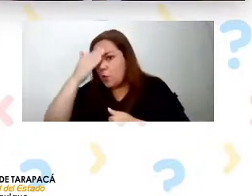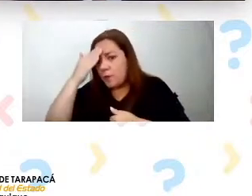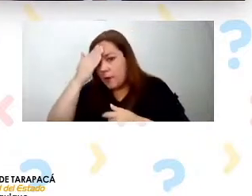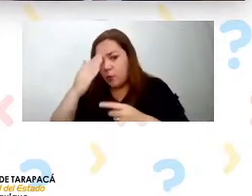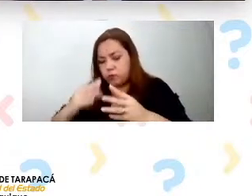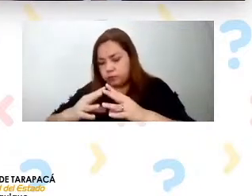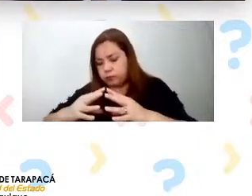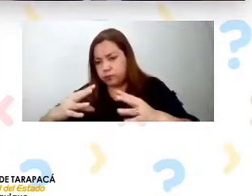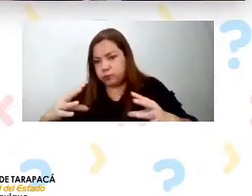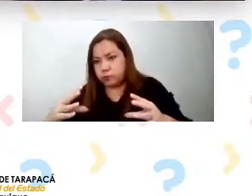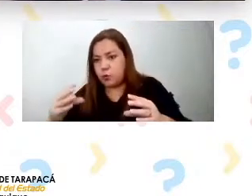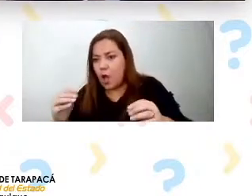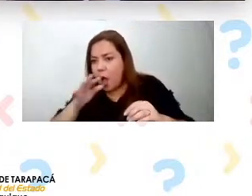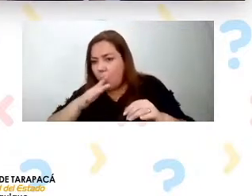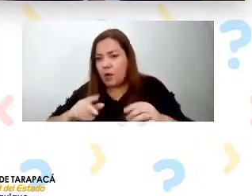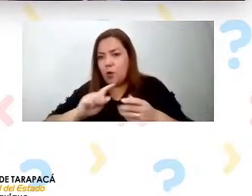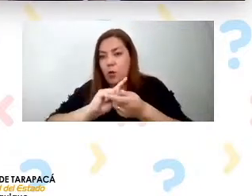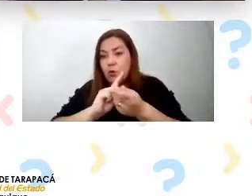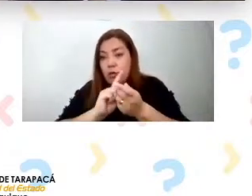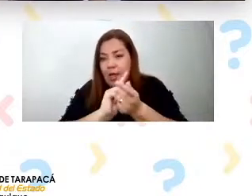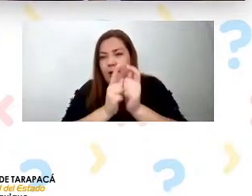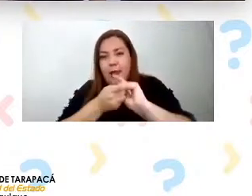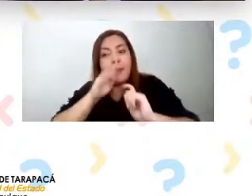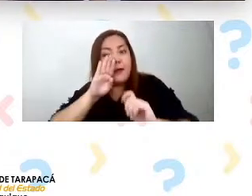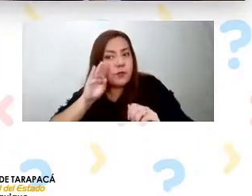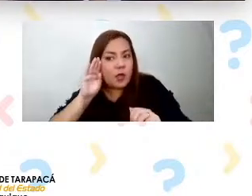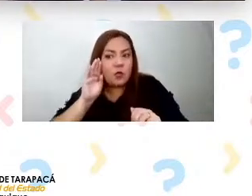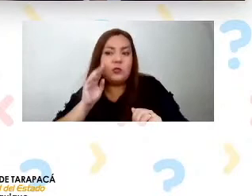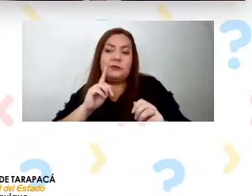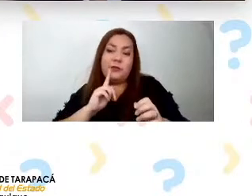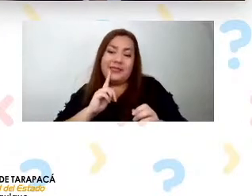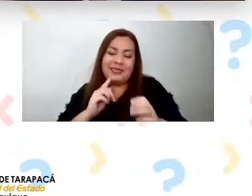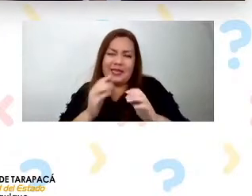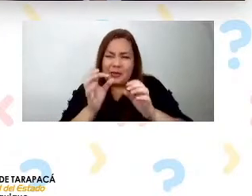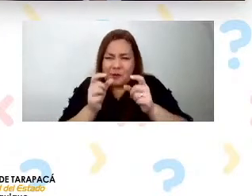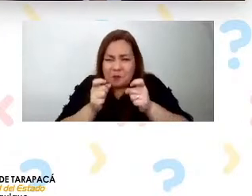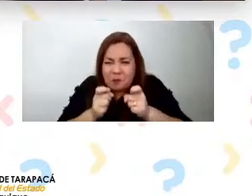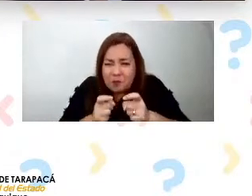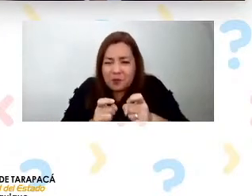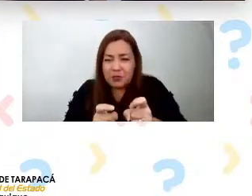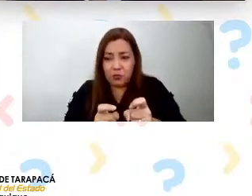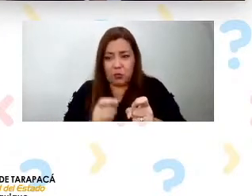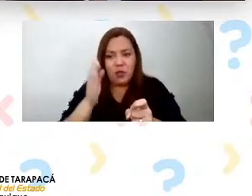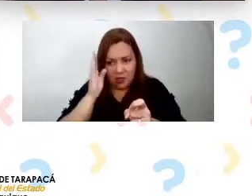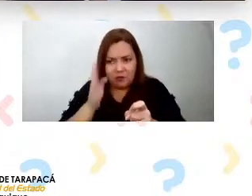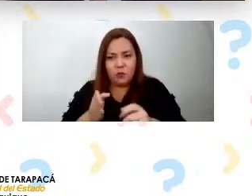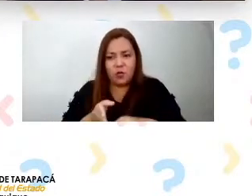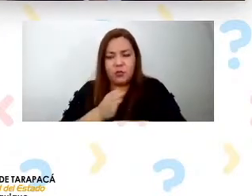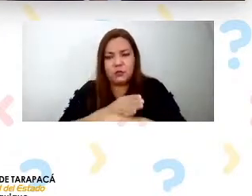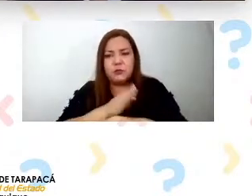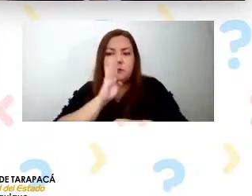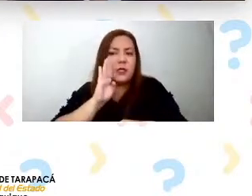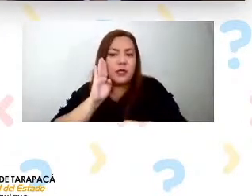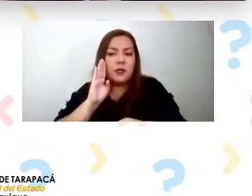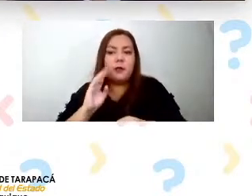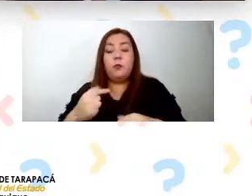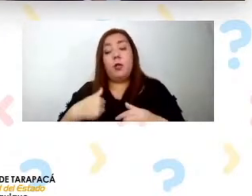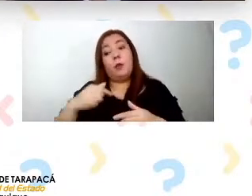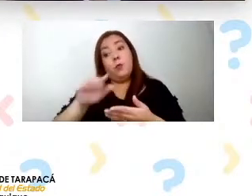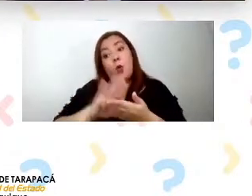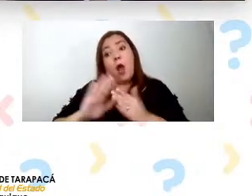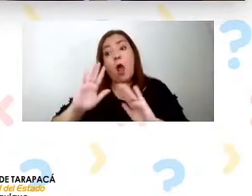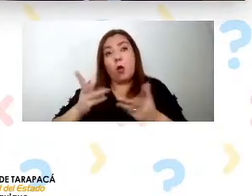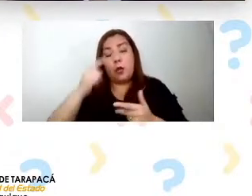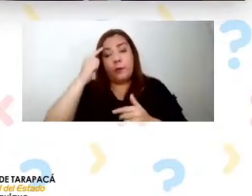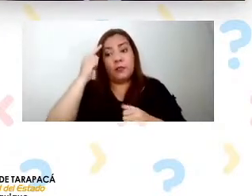principalmente, pueden también tener microbiota. Nosotros efectivamente ahora, si pensamos en el coronavirus,